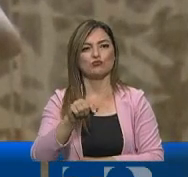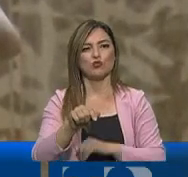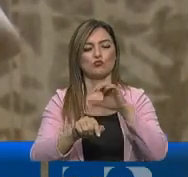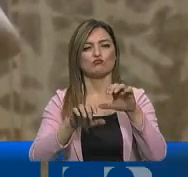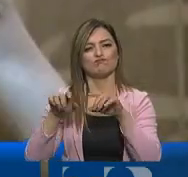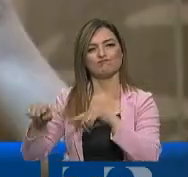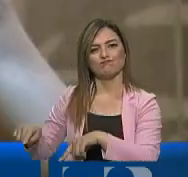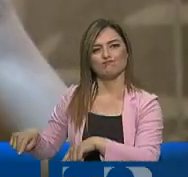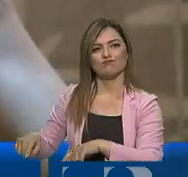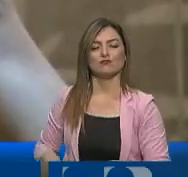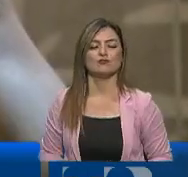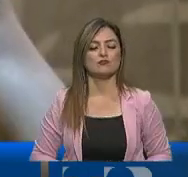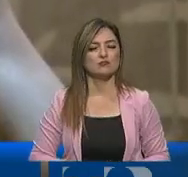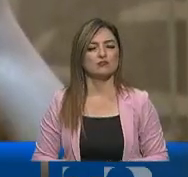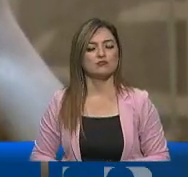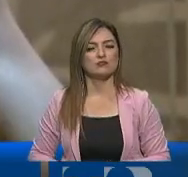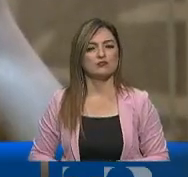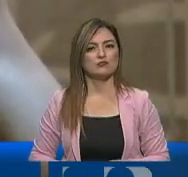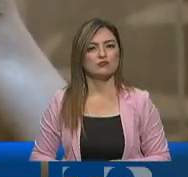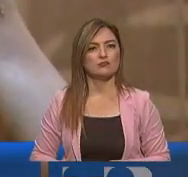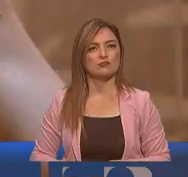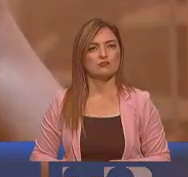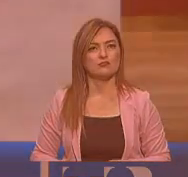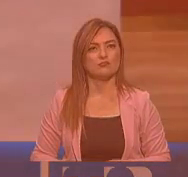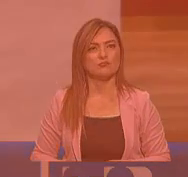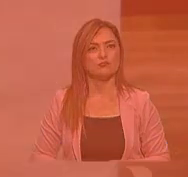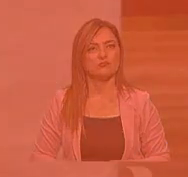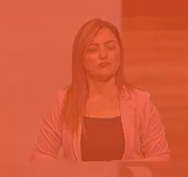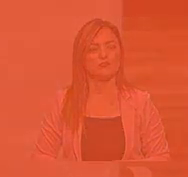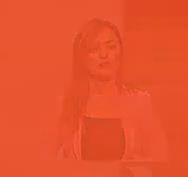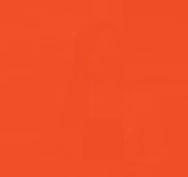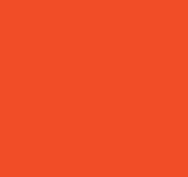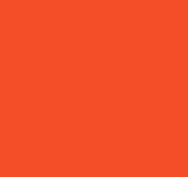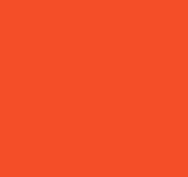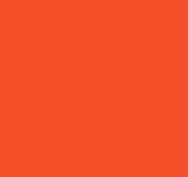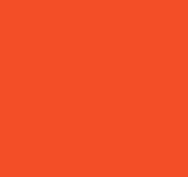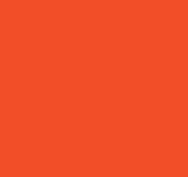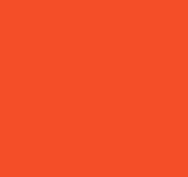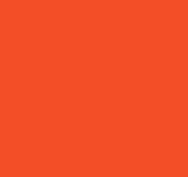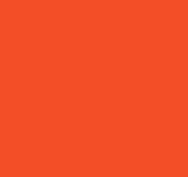www.museociudadquito.gov.es. En Quito, Juan Miguel Rodríguez.